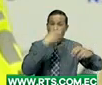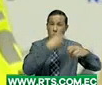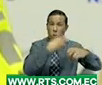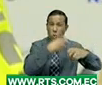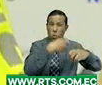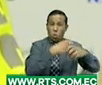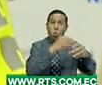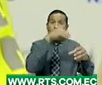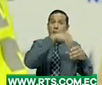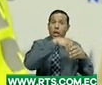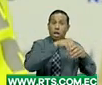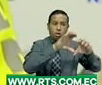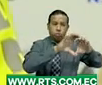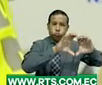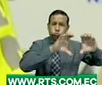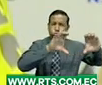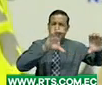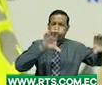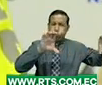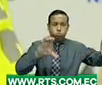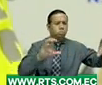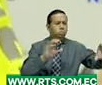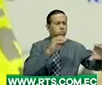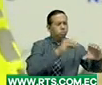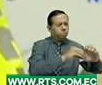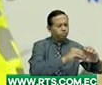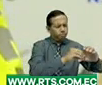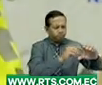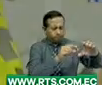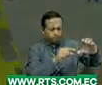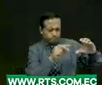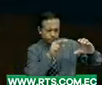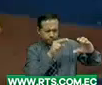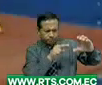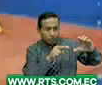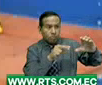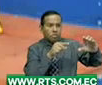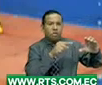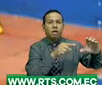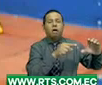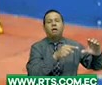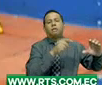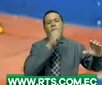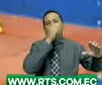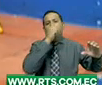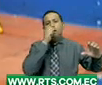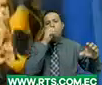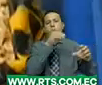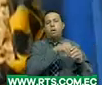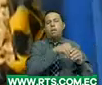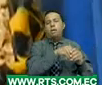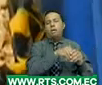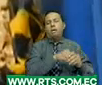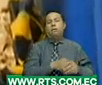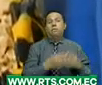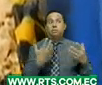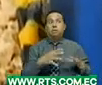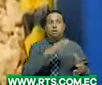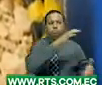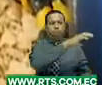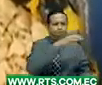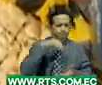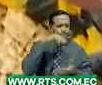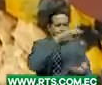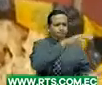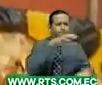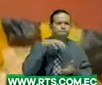pruebas respectivas, se pudo determinar que tenía una sustancia sujeta a control. Y en esta operación la policía decomisó más de 300